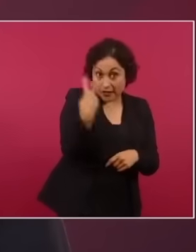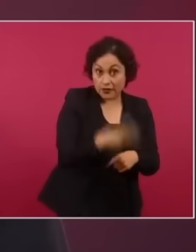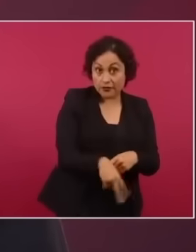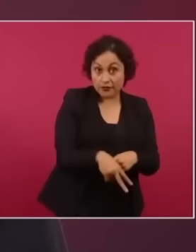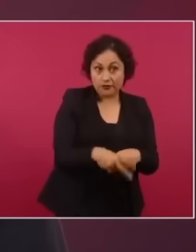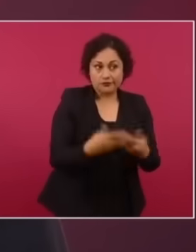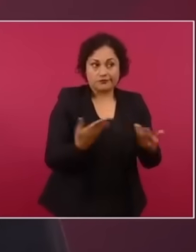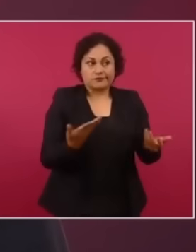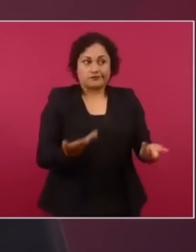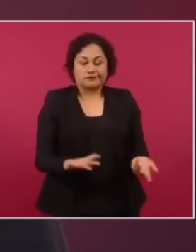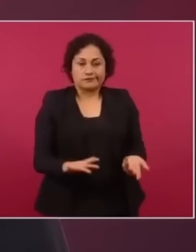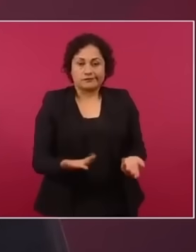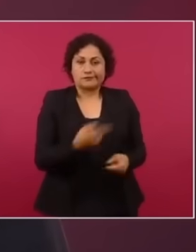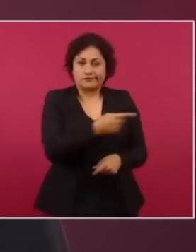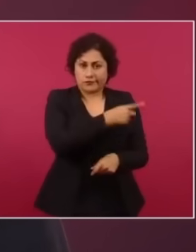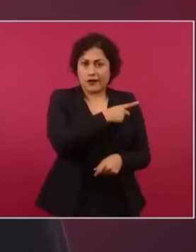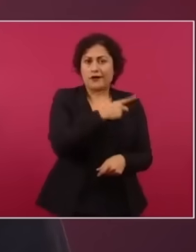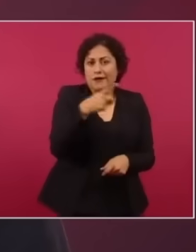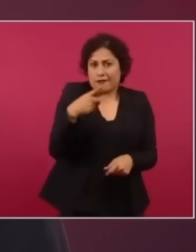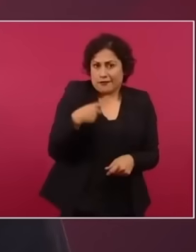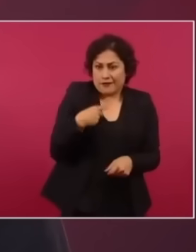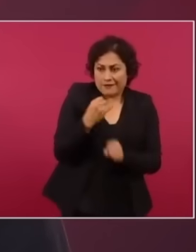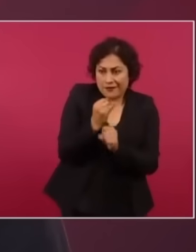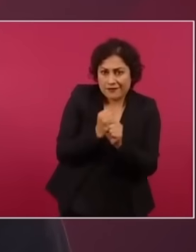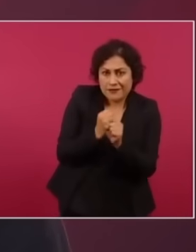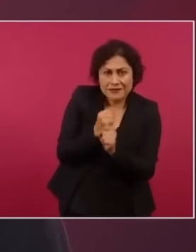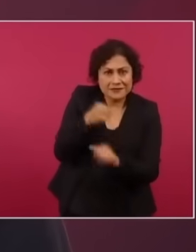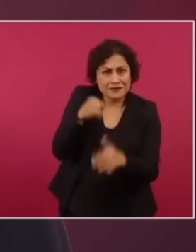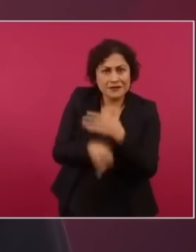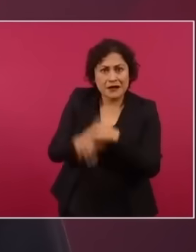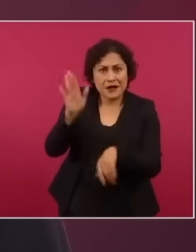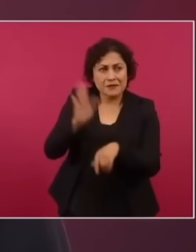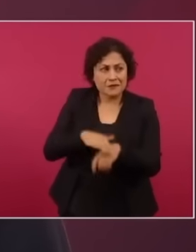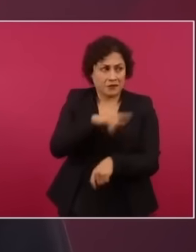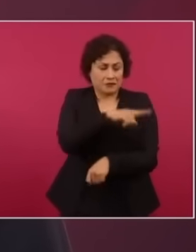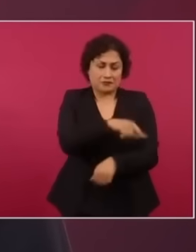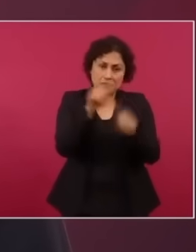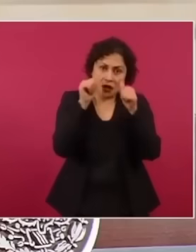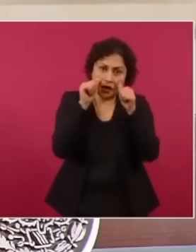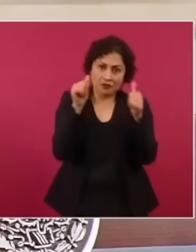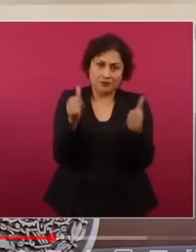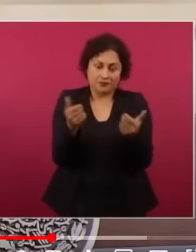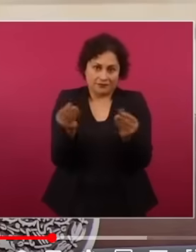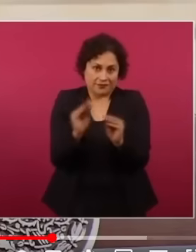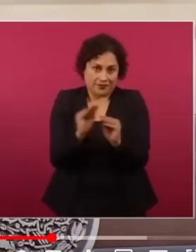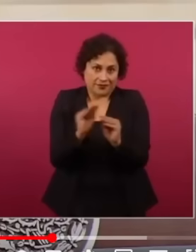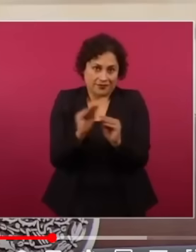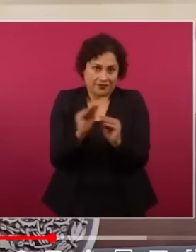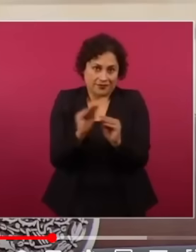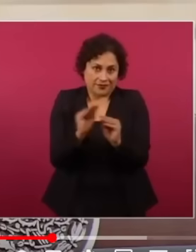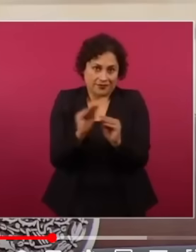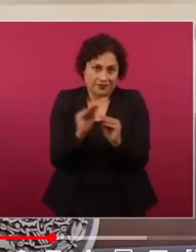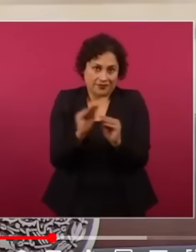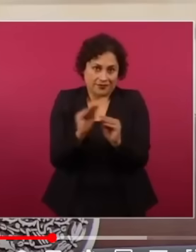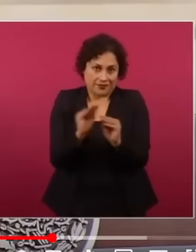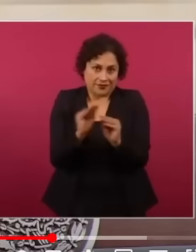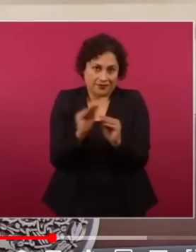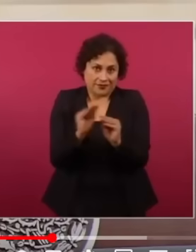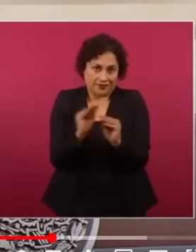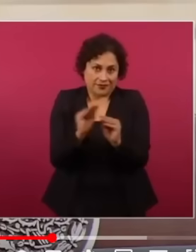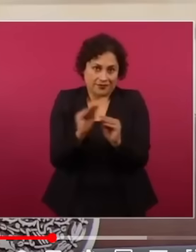pues interesarse justamente en lo contrario, ¿no? Cualquiera lo podría suponer. Bueno,